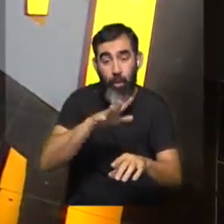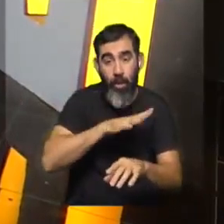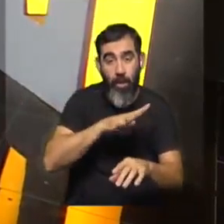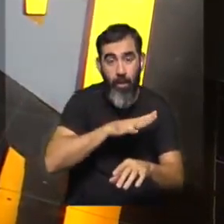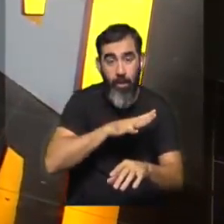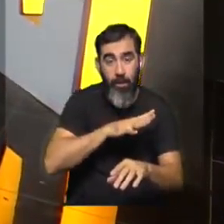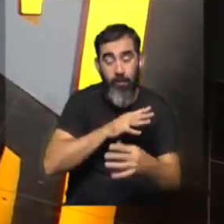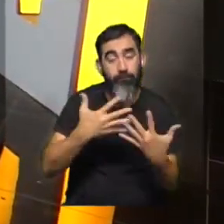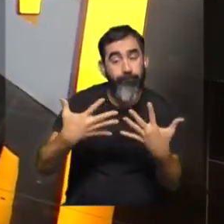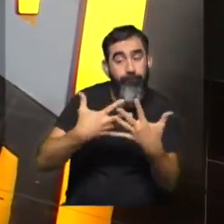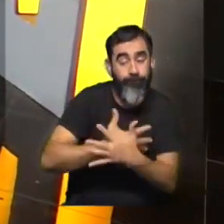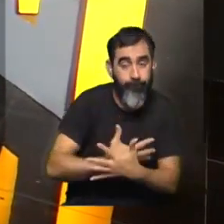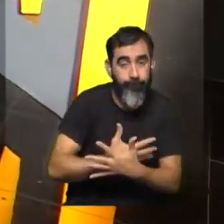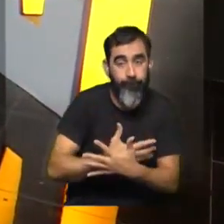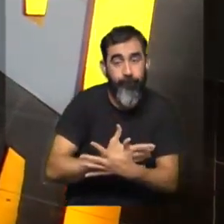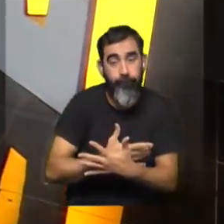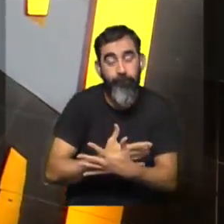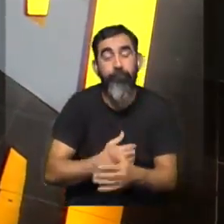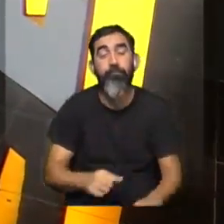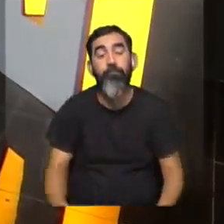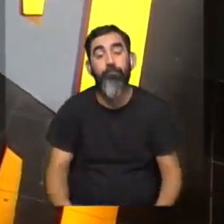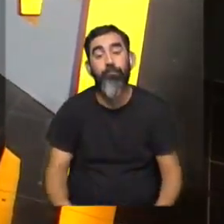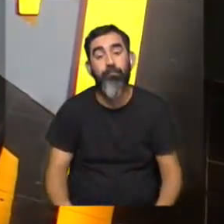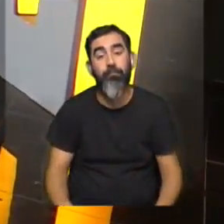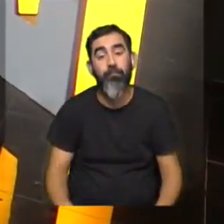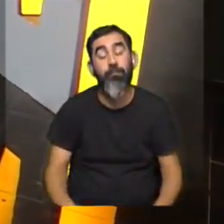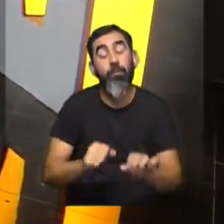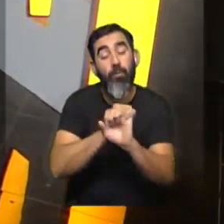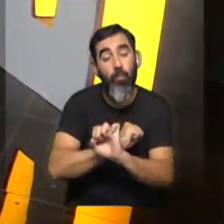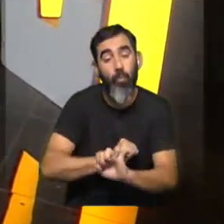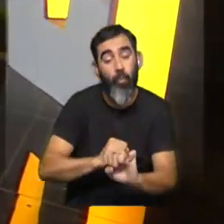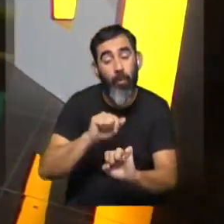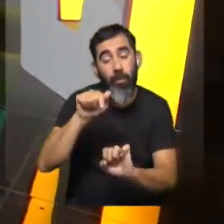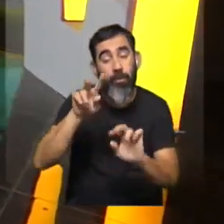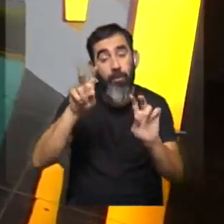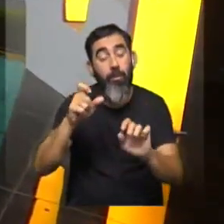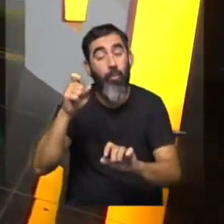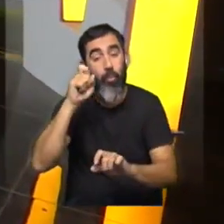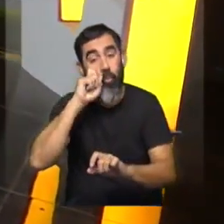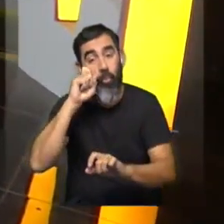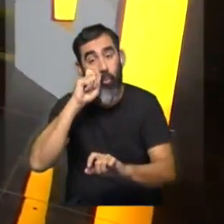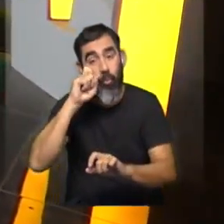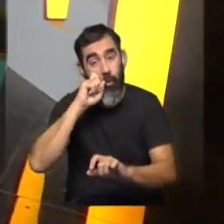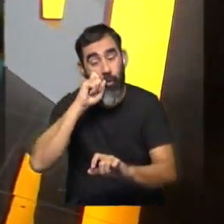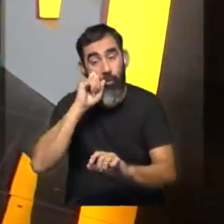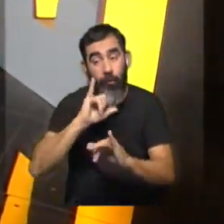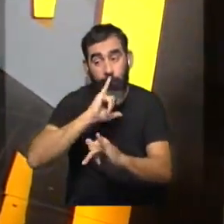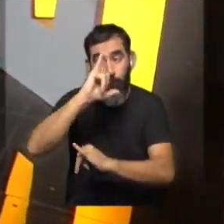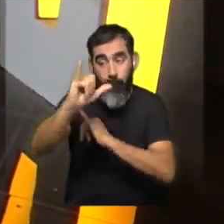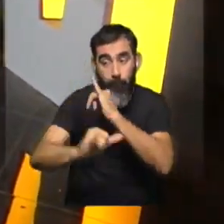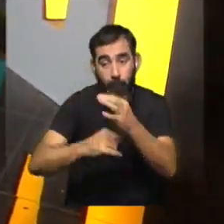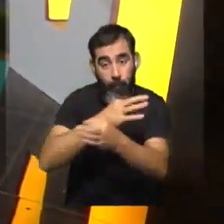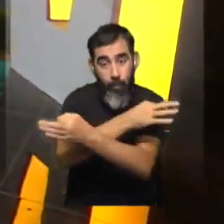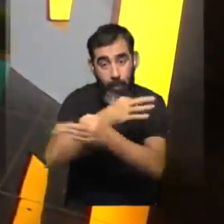ven afectado y acá están los equilibrios. La posibilidad de que esto sea turístico, de que brinde información